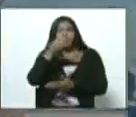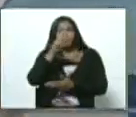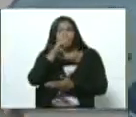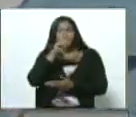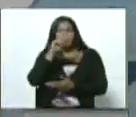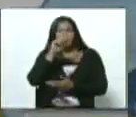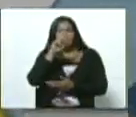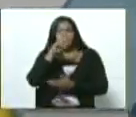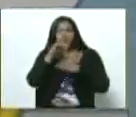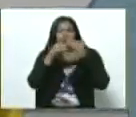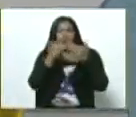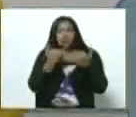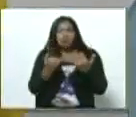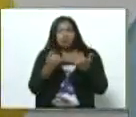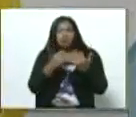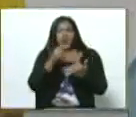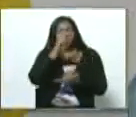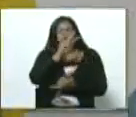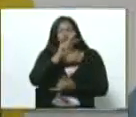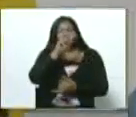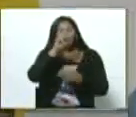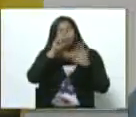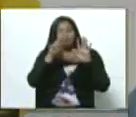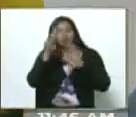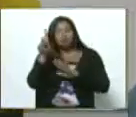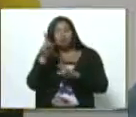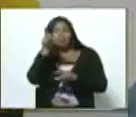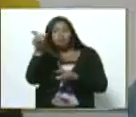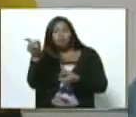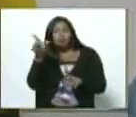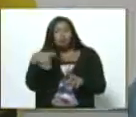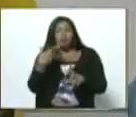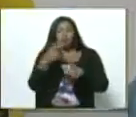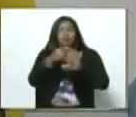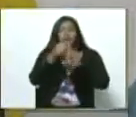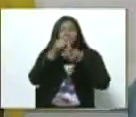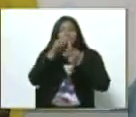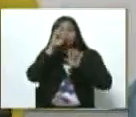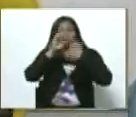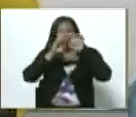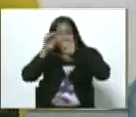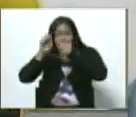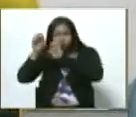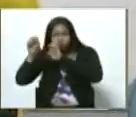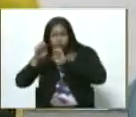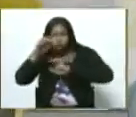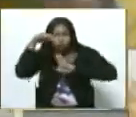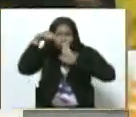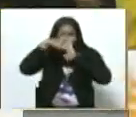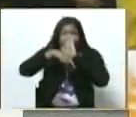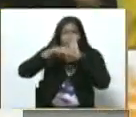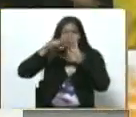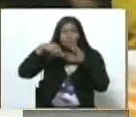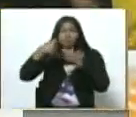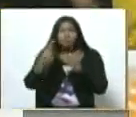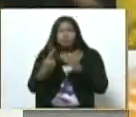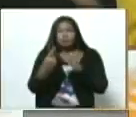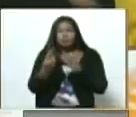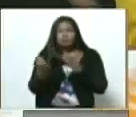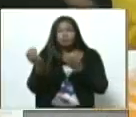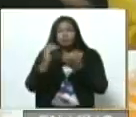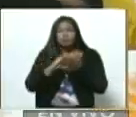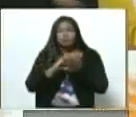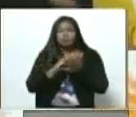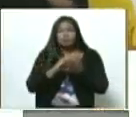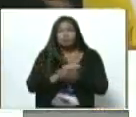hasta el momento 271 elegibles, los cuales van a pasar por un proceso de revisión y posteriormente será remitido